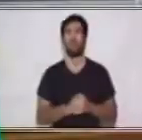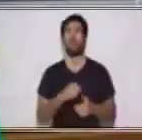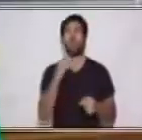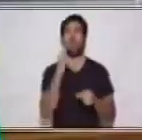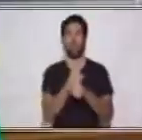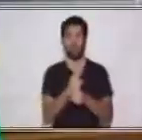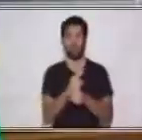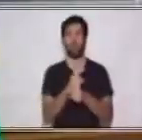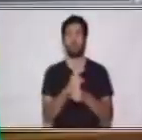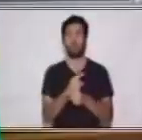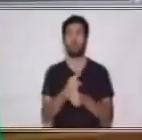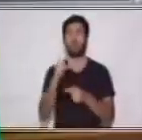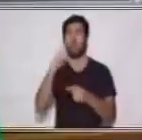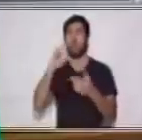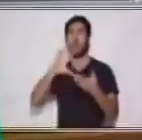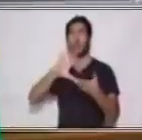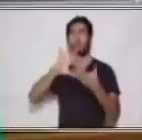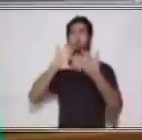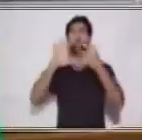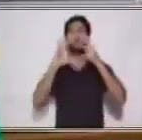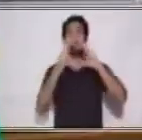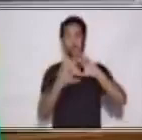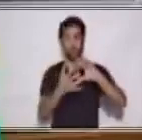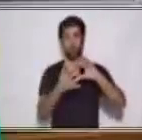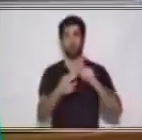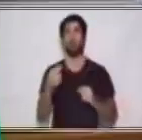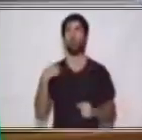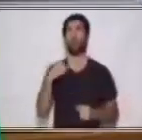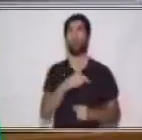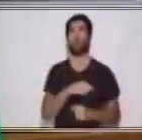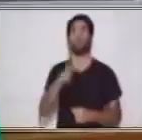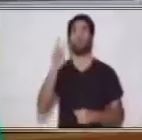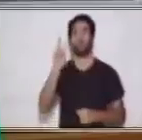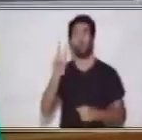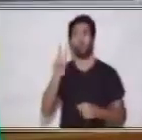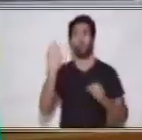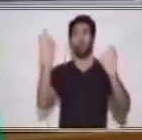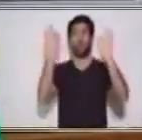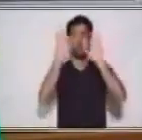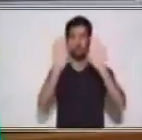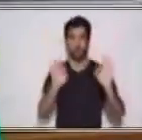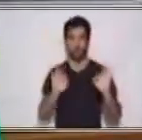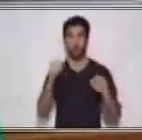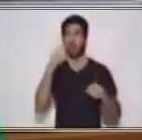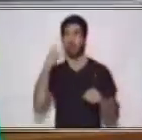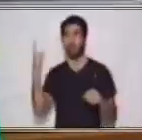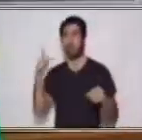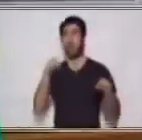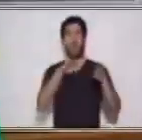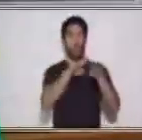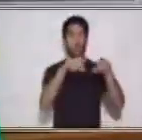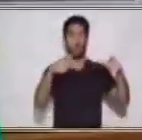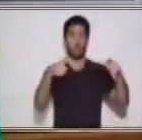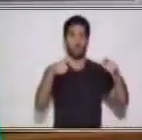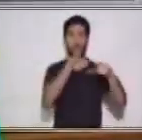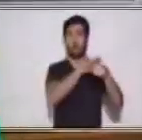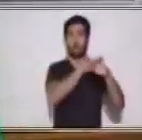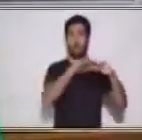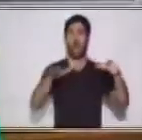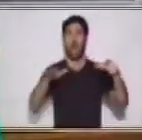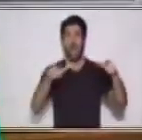Correcto, el mundo, pero lo vemos de dos formas. Una forma que es plana y una forma que es redonda.